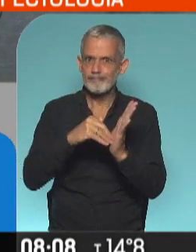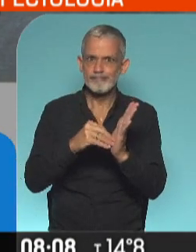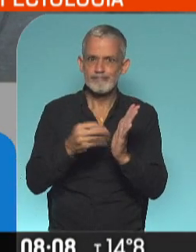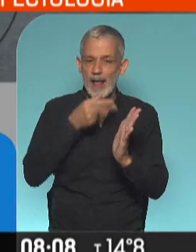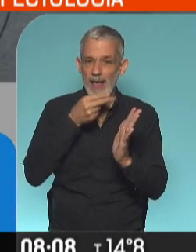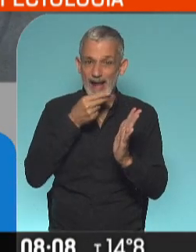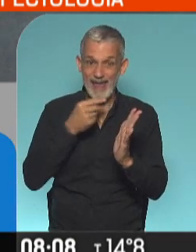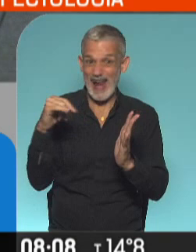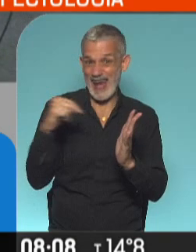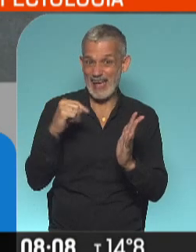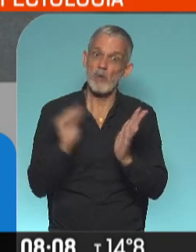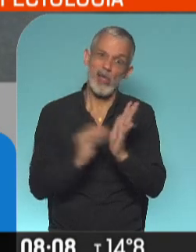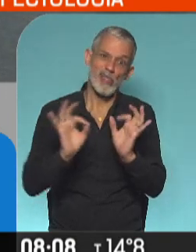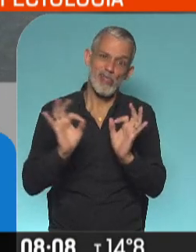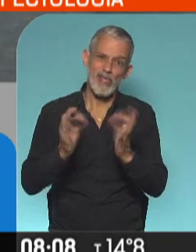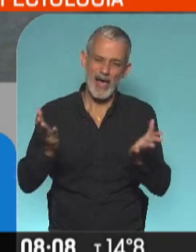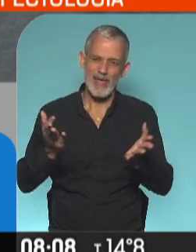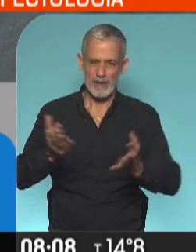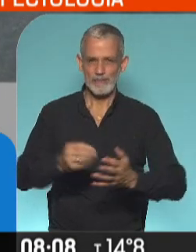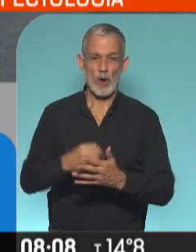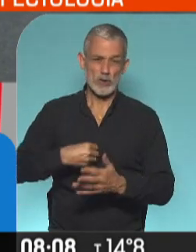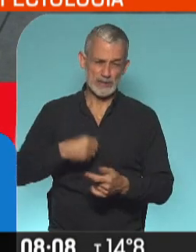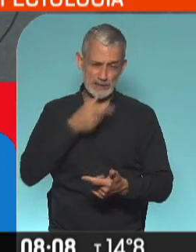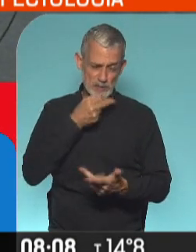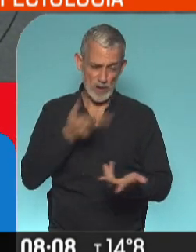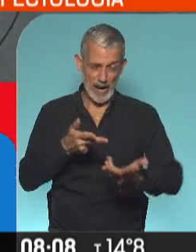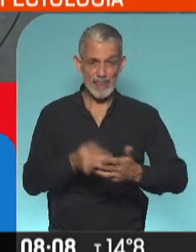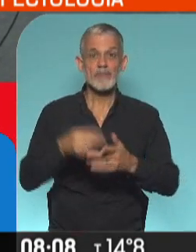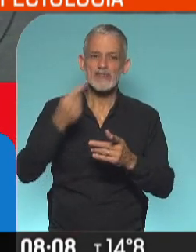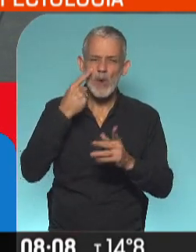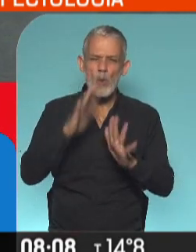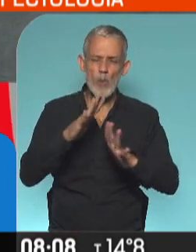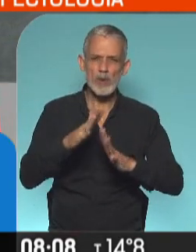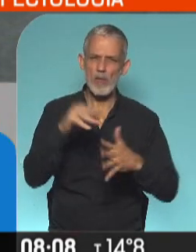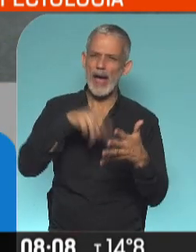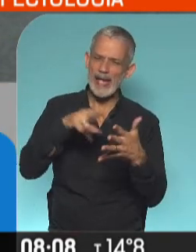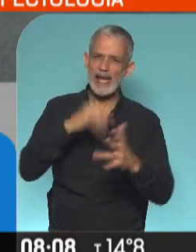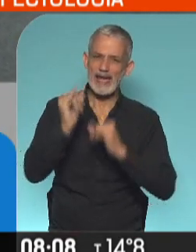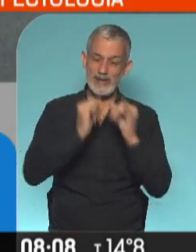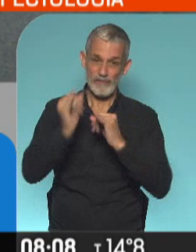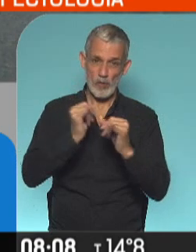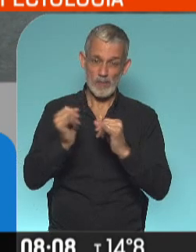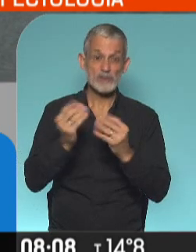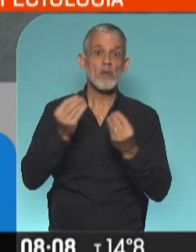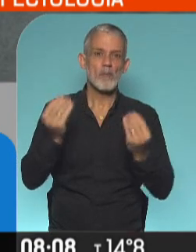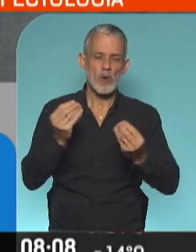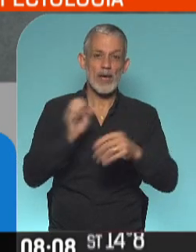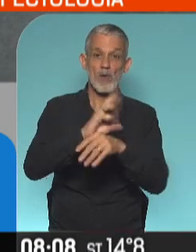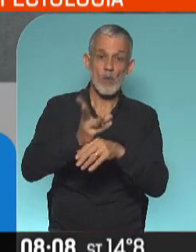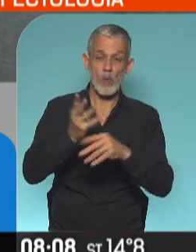estos casos sospechosos, ¿no? y sintomáticos. Entonces por eso hay que también tener cuidado y saber leer un poco la información, porque los